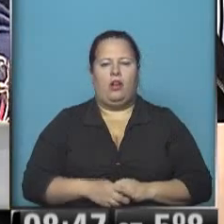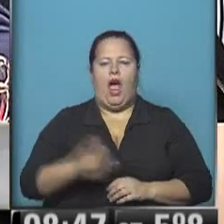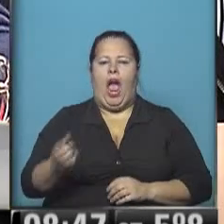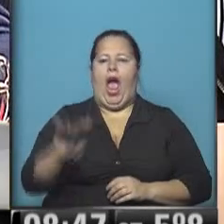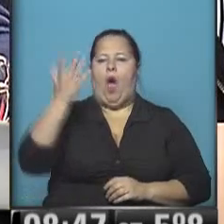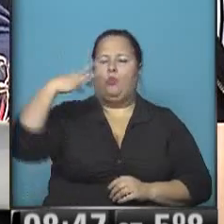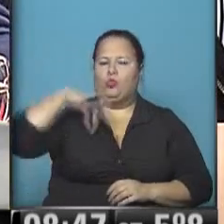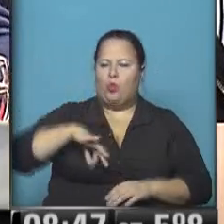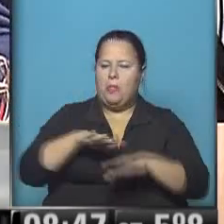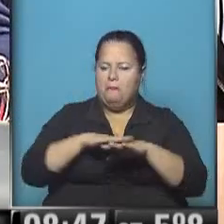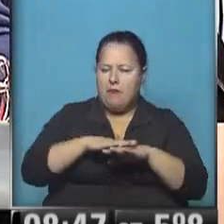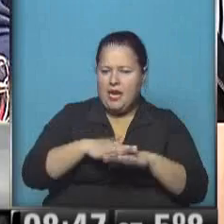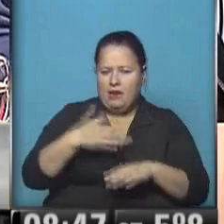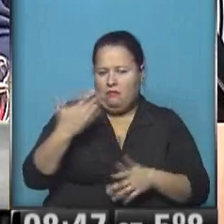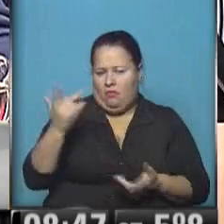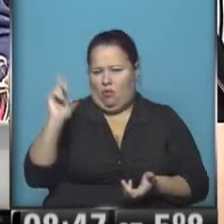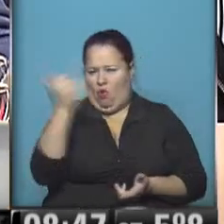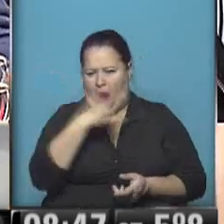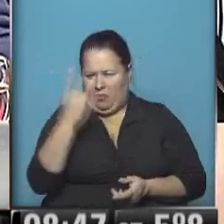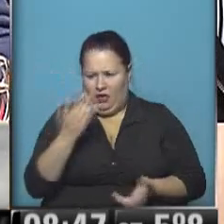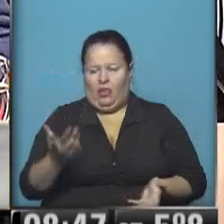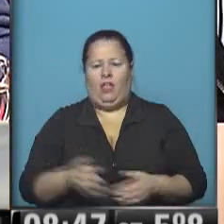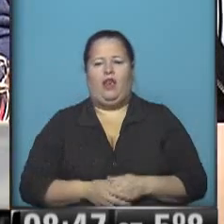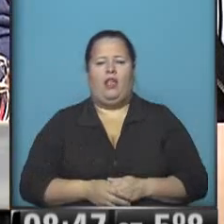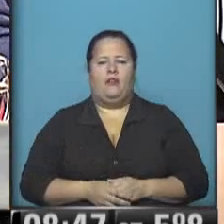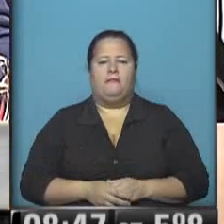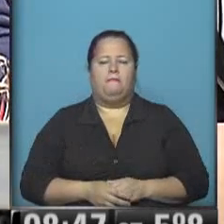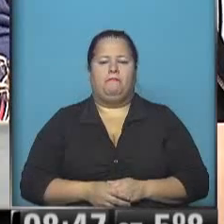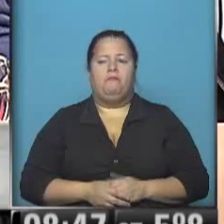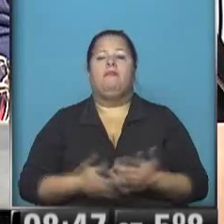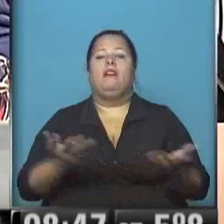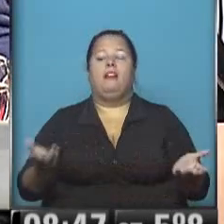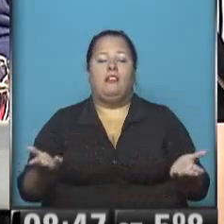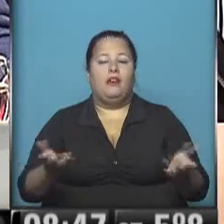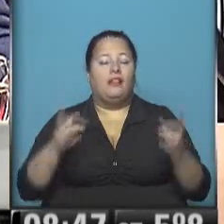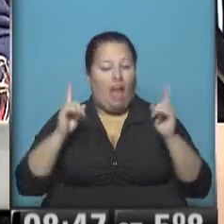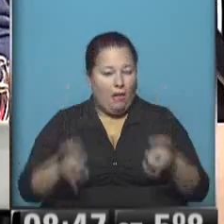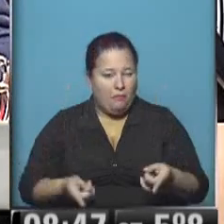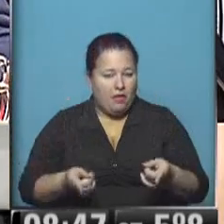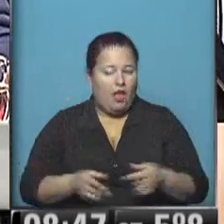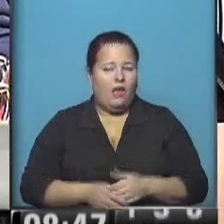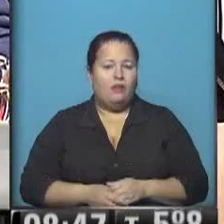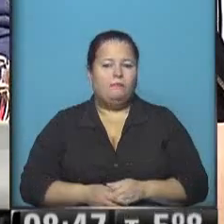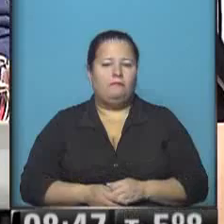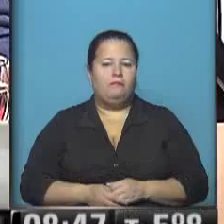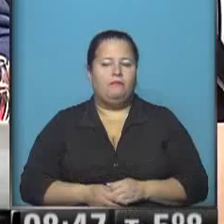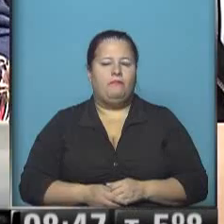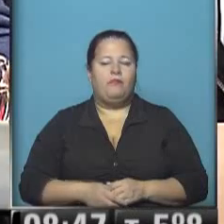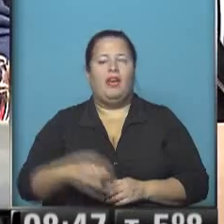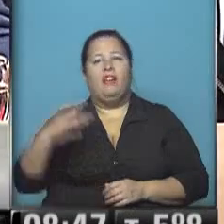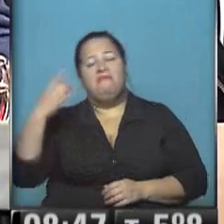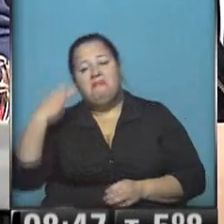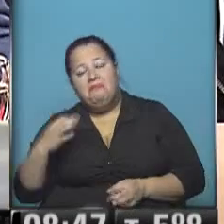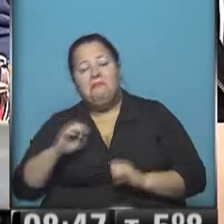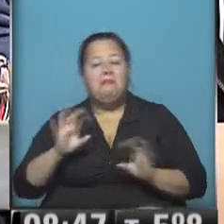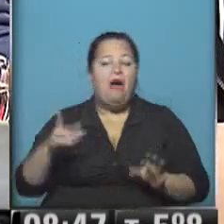aumentar un salario mínimo que es surrealista, que y inclusive, consciente o